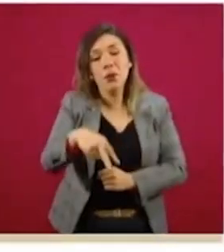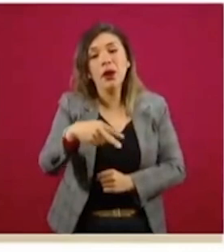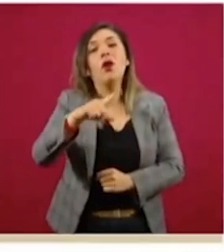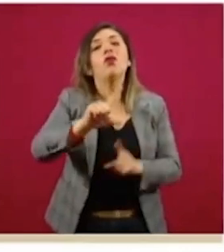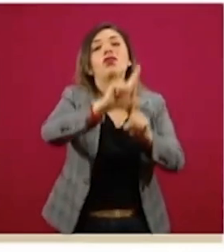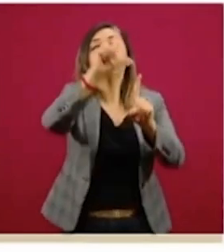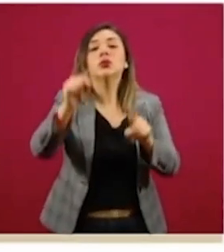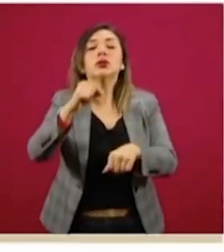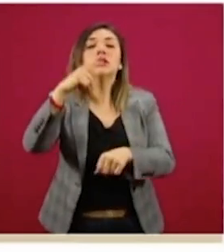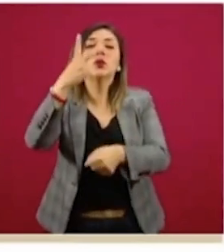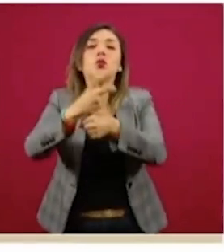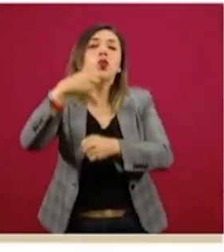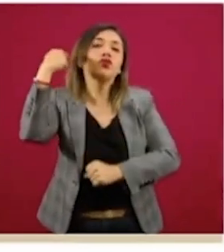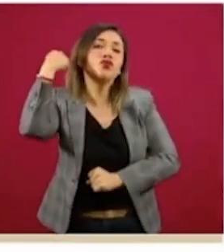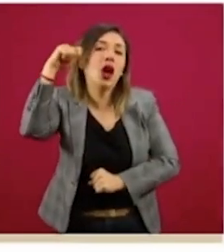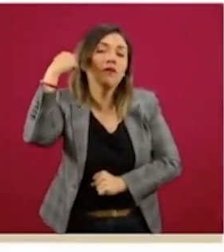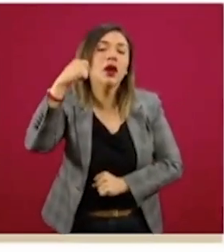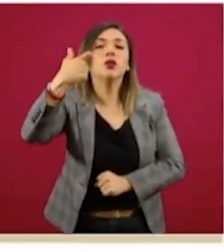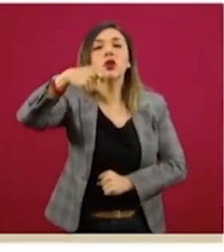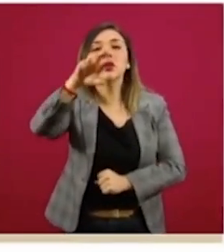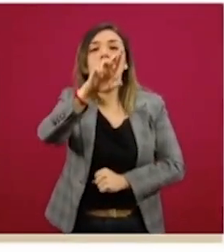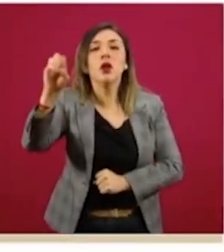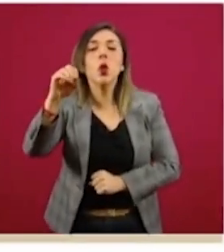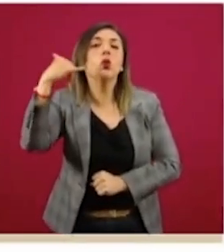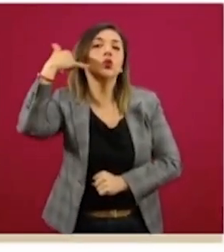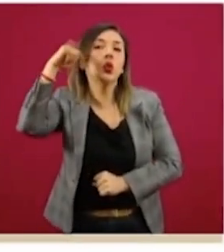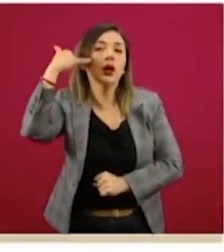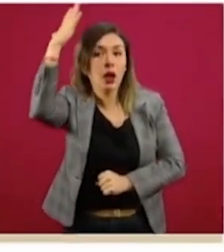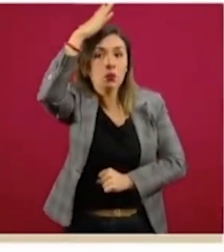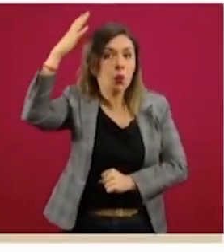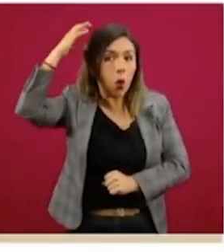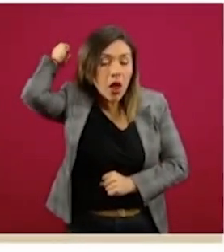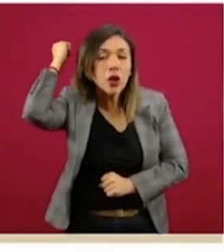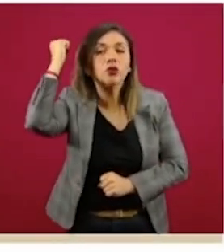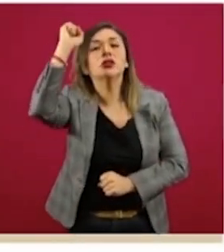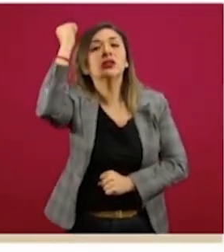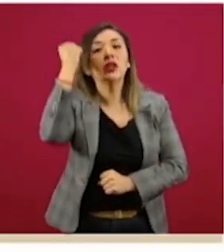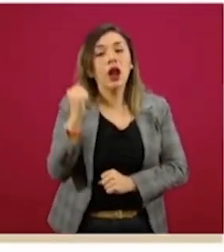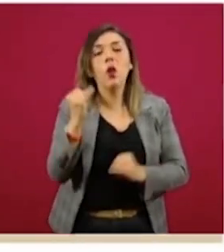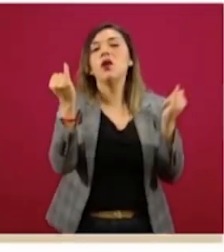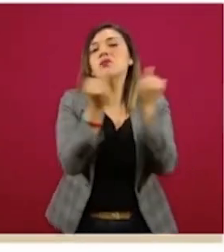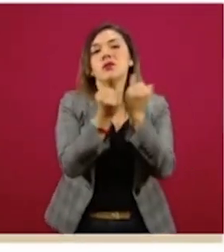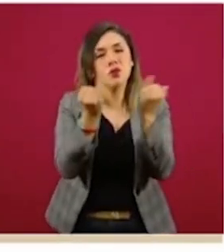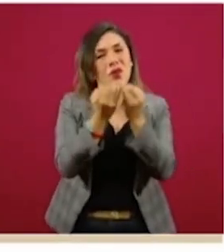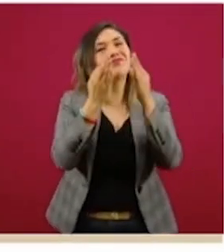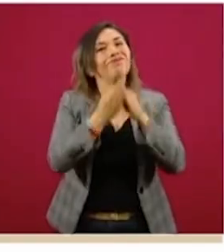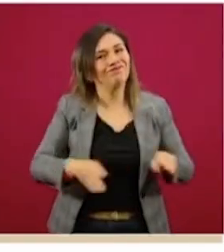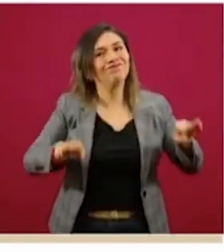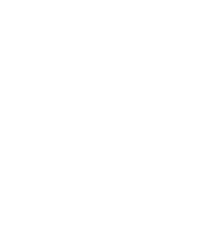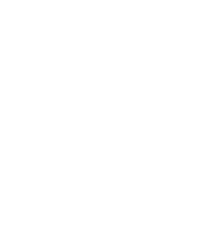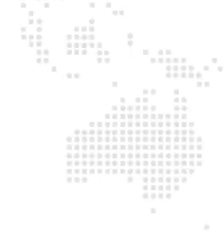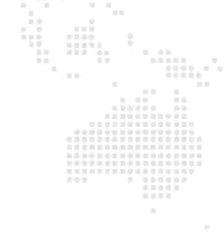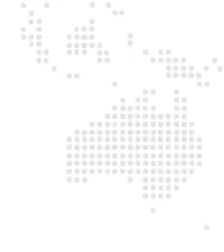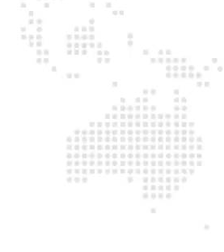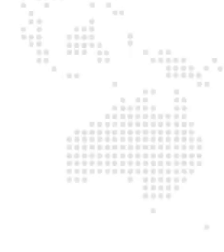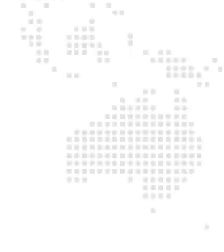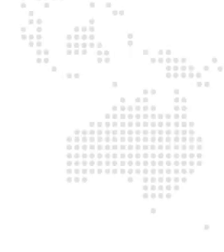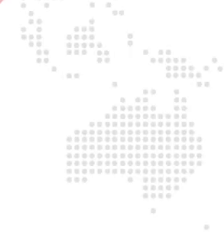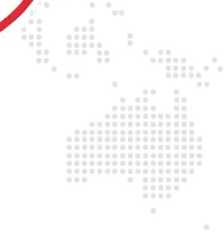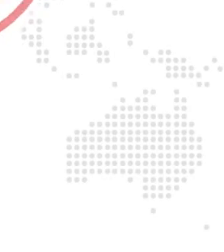sigue Tabasco, Quintana Roo, Yucatán y Morelos y Sinaloa, que tienen también importante transmisión.